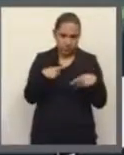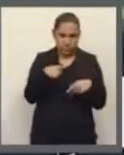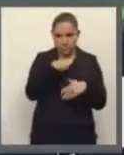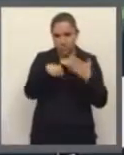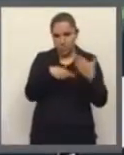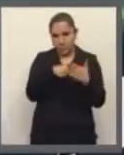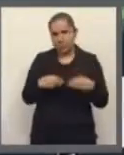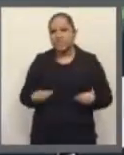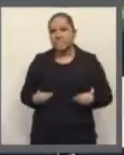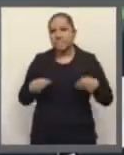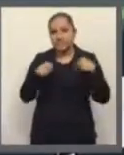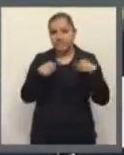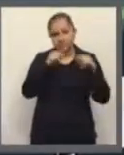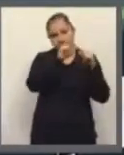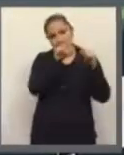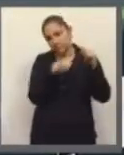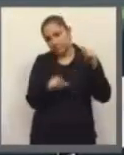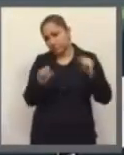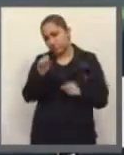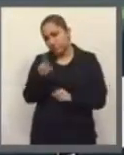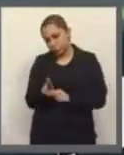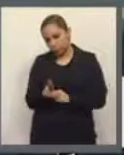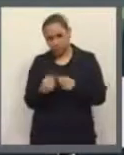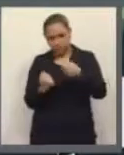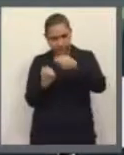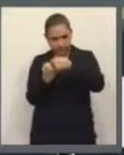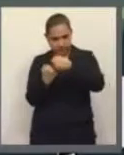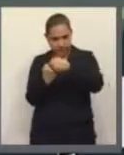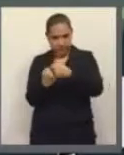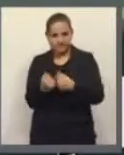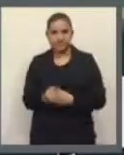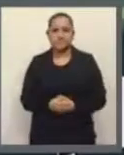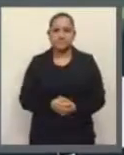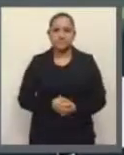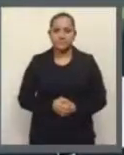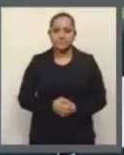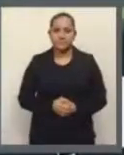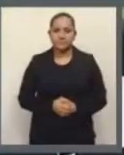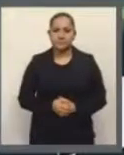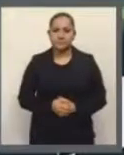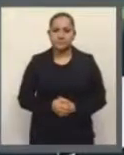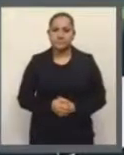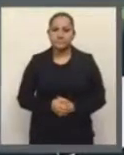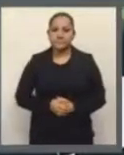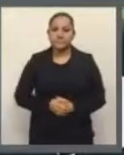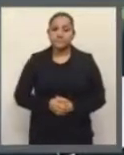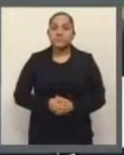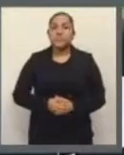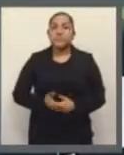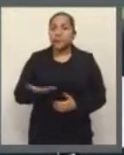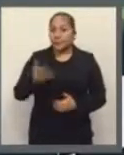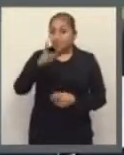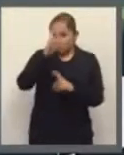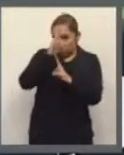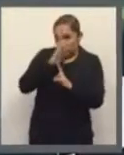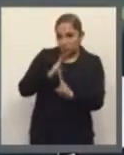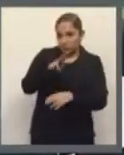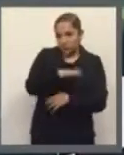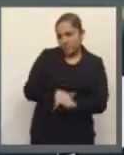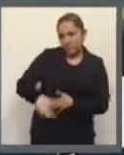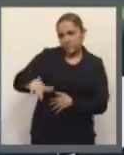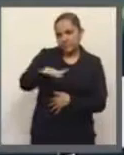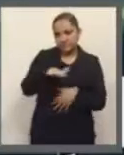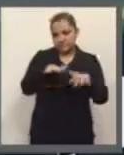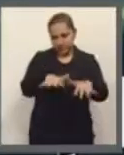regiones fronterizas. Honorable Asamblea, en esta etapa